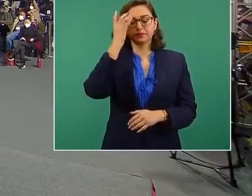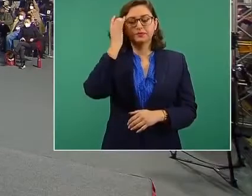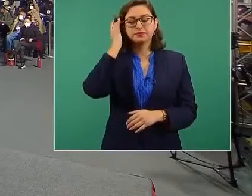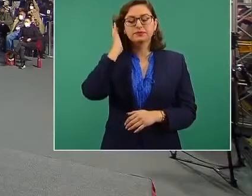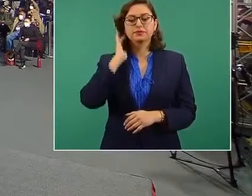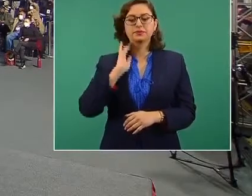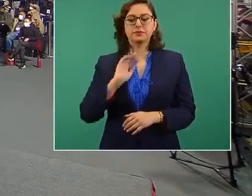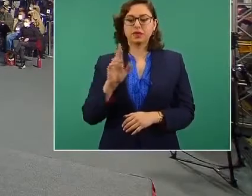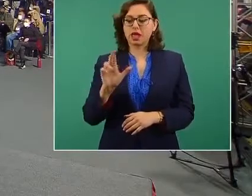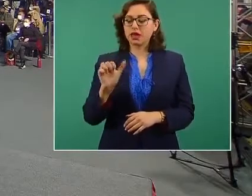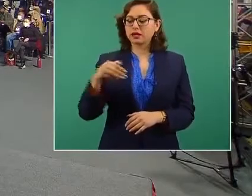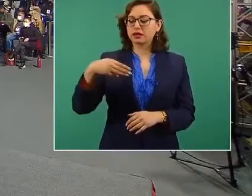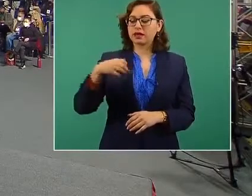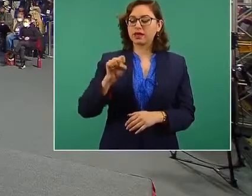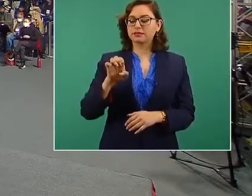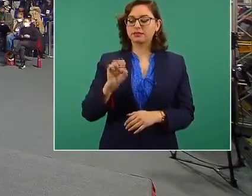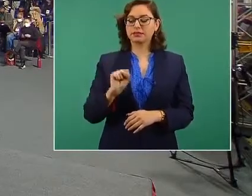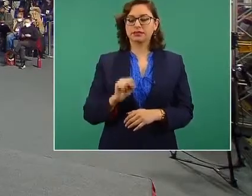Ramsés.